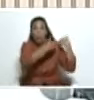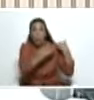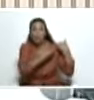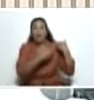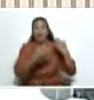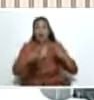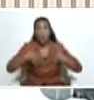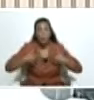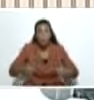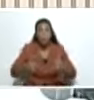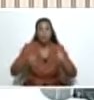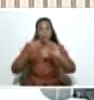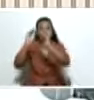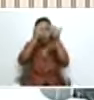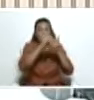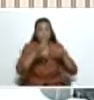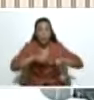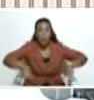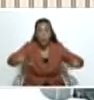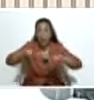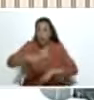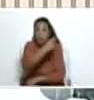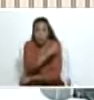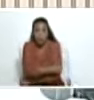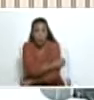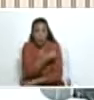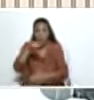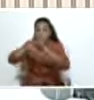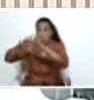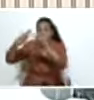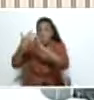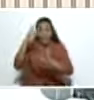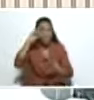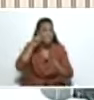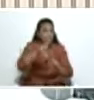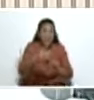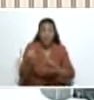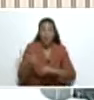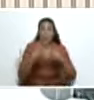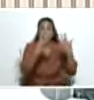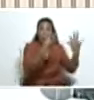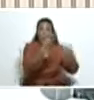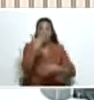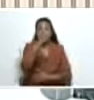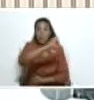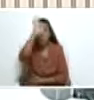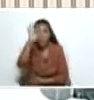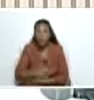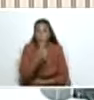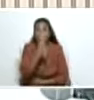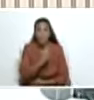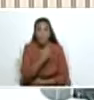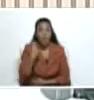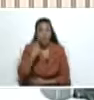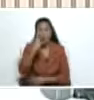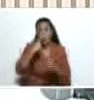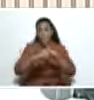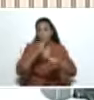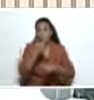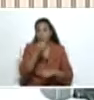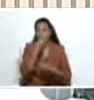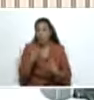salud, recuperación de la estructura de salud y las metas que tiene de subir al 95% el cumplimiento del 1x10 en